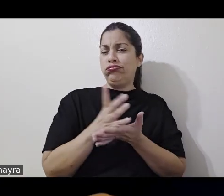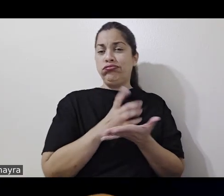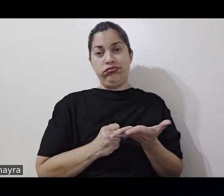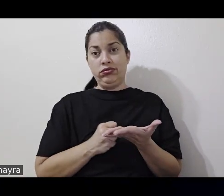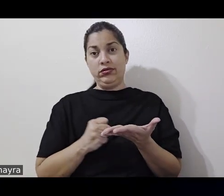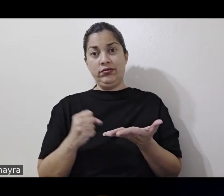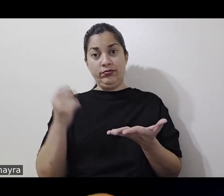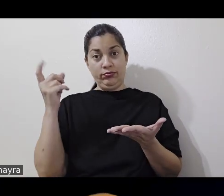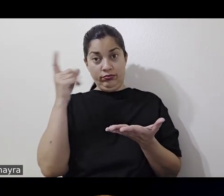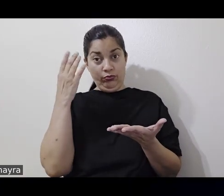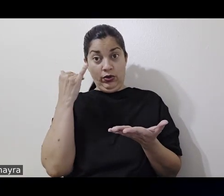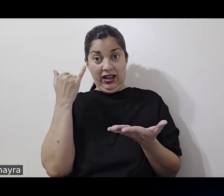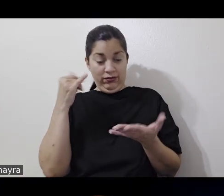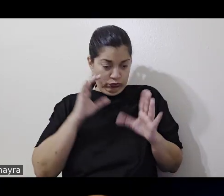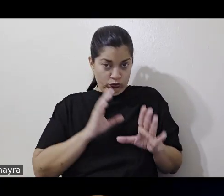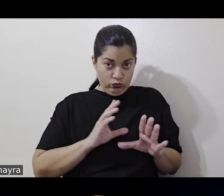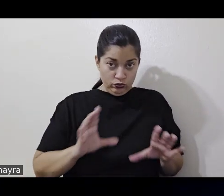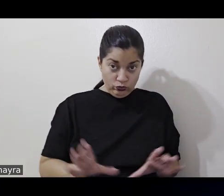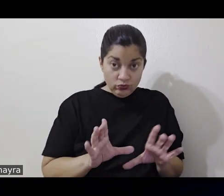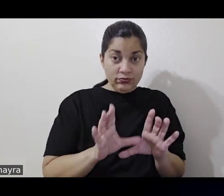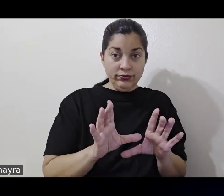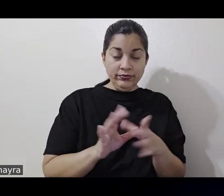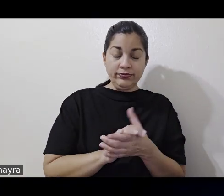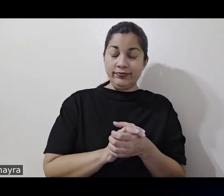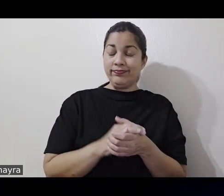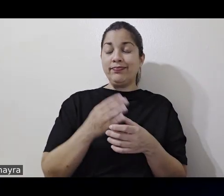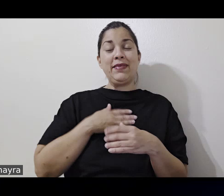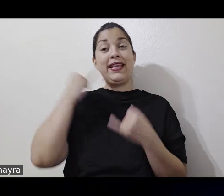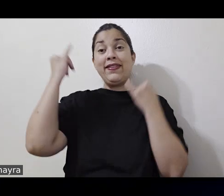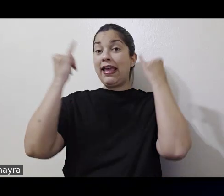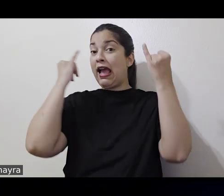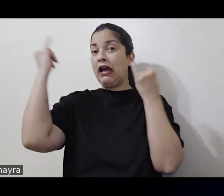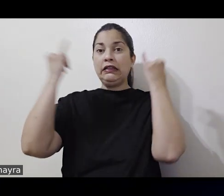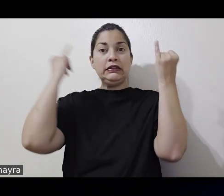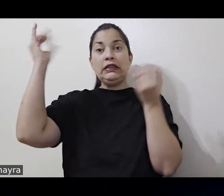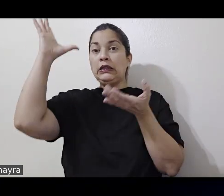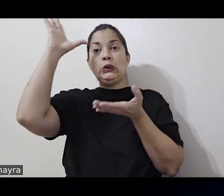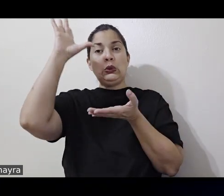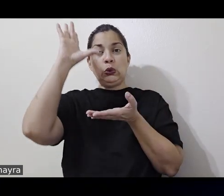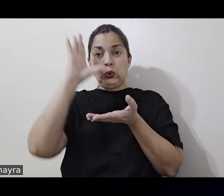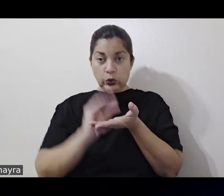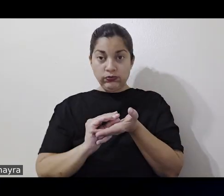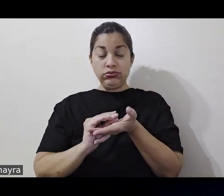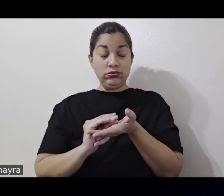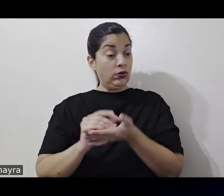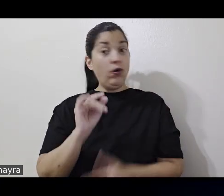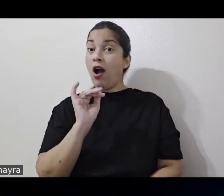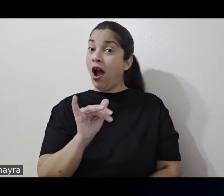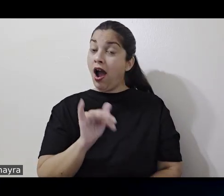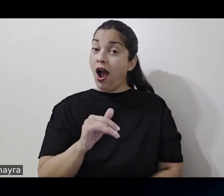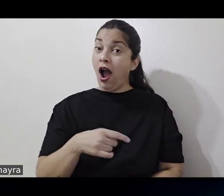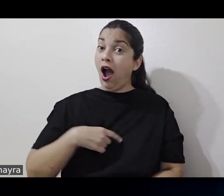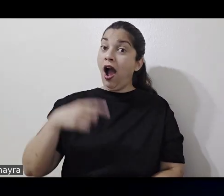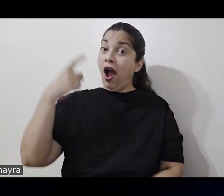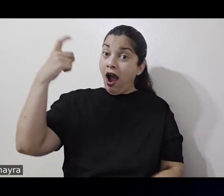Pues a mí mi banco de ideas lo acabé demasiado y se quedó vacío. Y tienes tremenda metáfora de